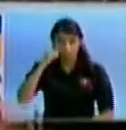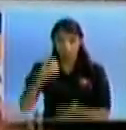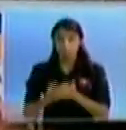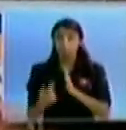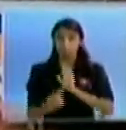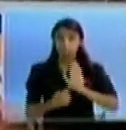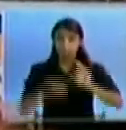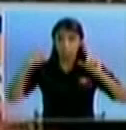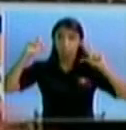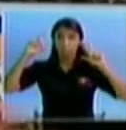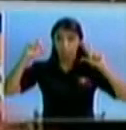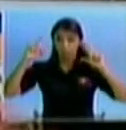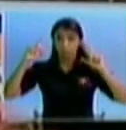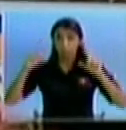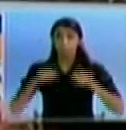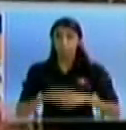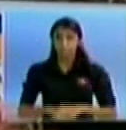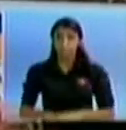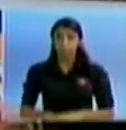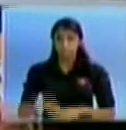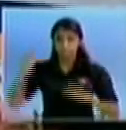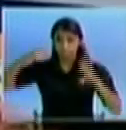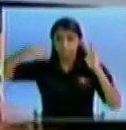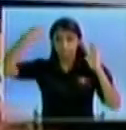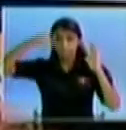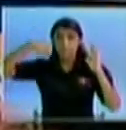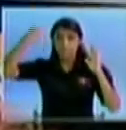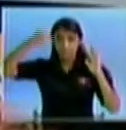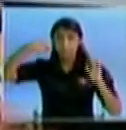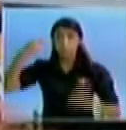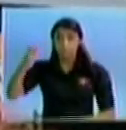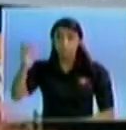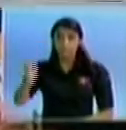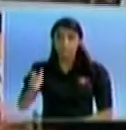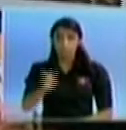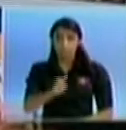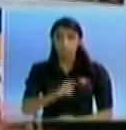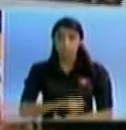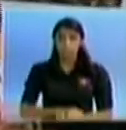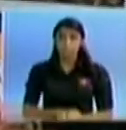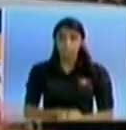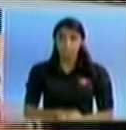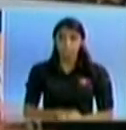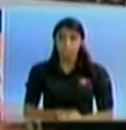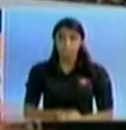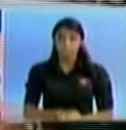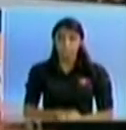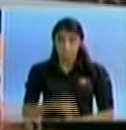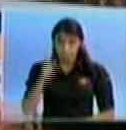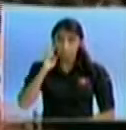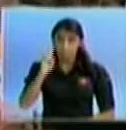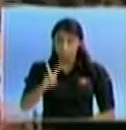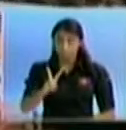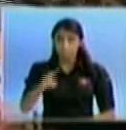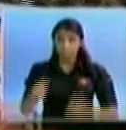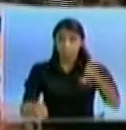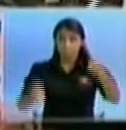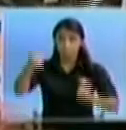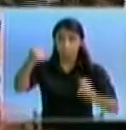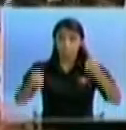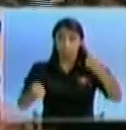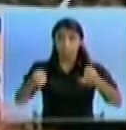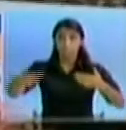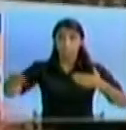que tomó un video aficionado donde se ve la unidad BP que está